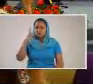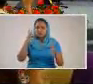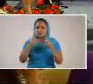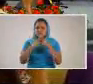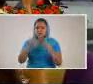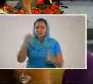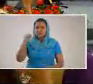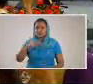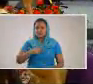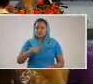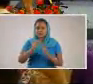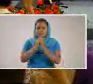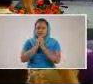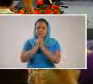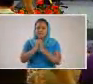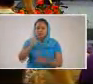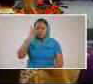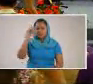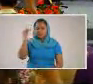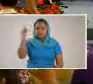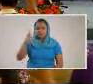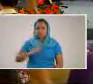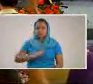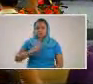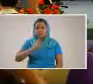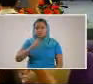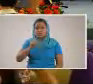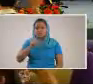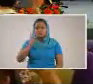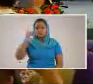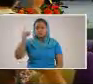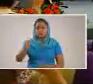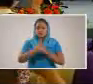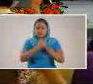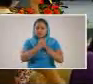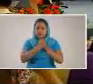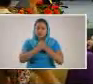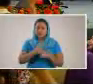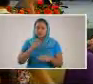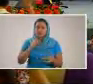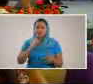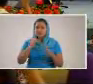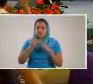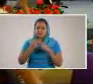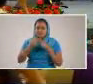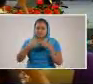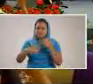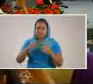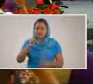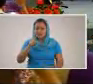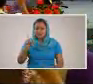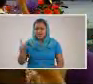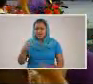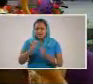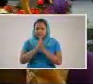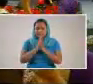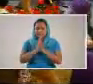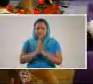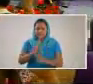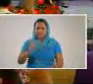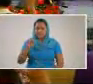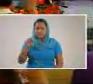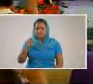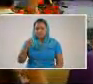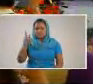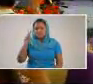pido, porque tú eres un Dios de amor, que contestes, Señor, cada una de esas peticiones, y que los que no te